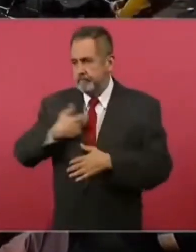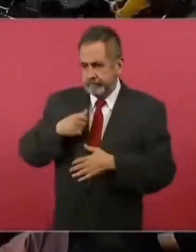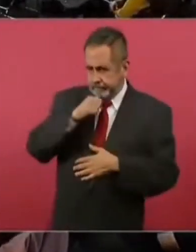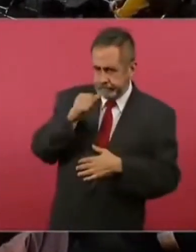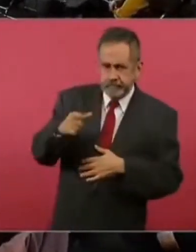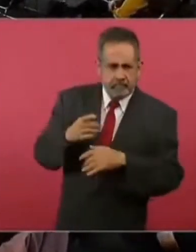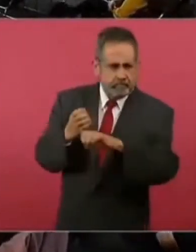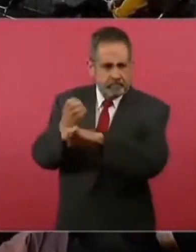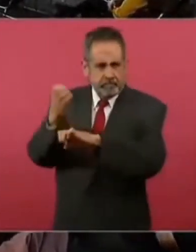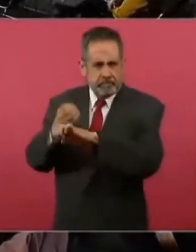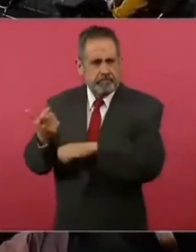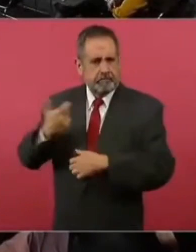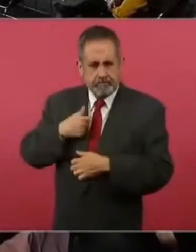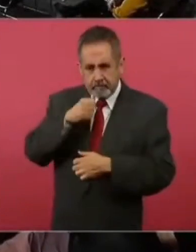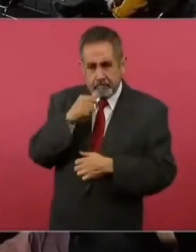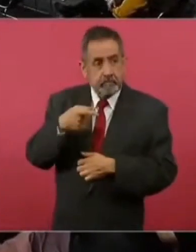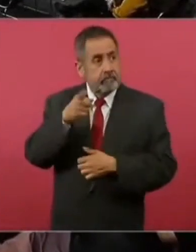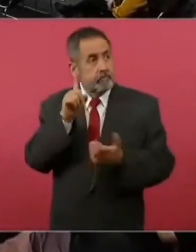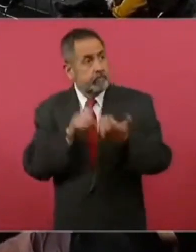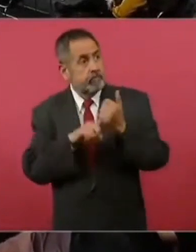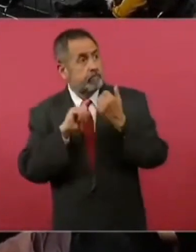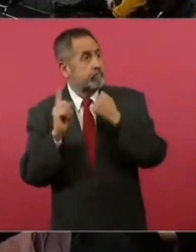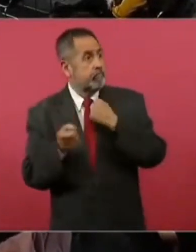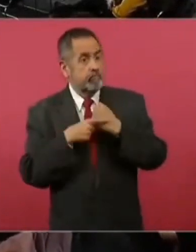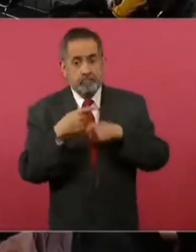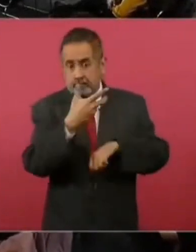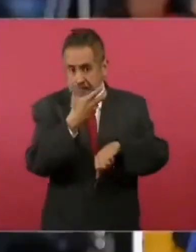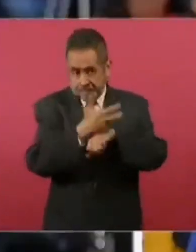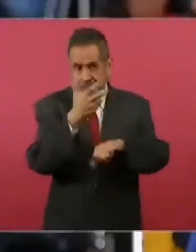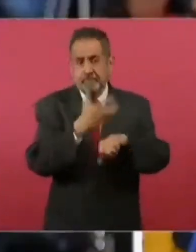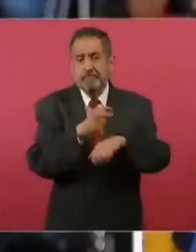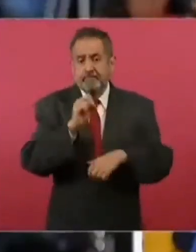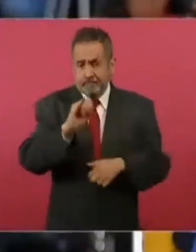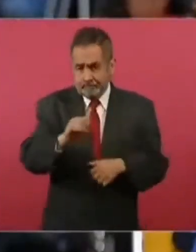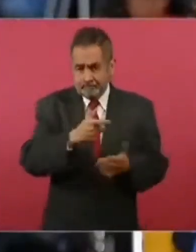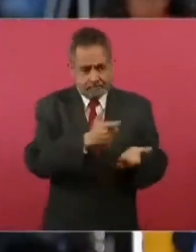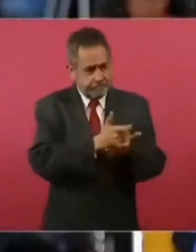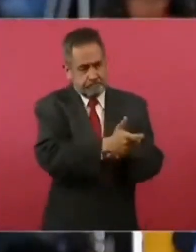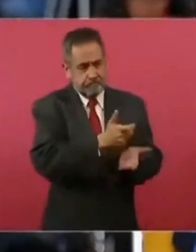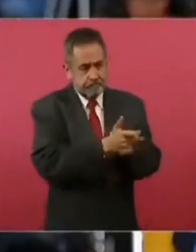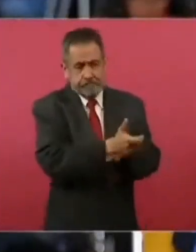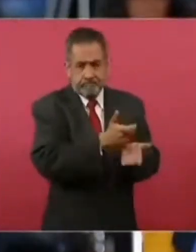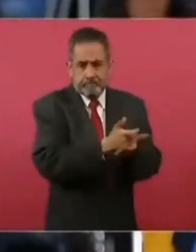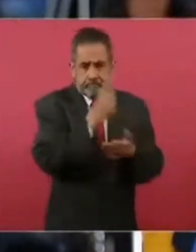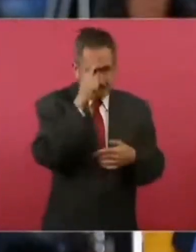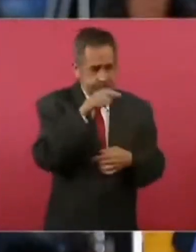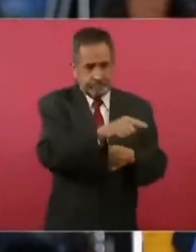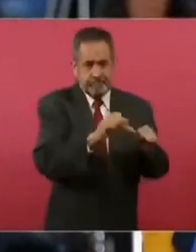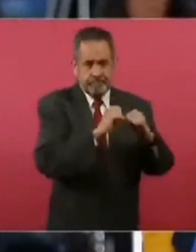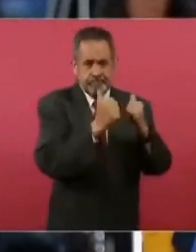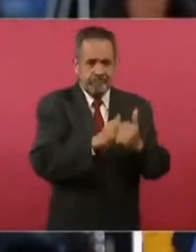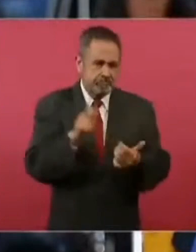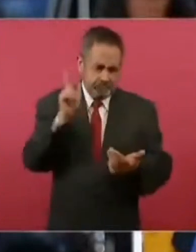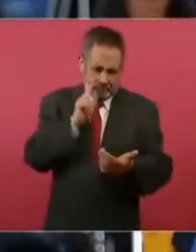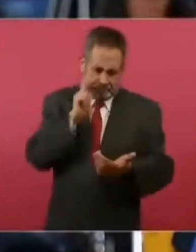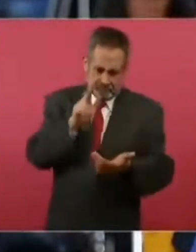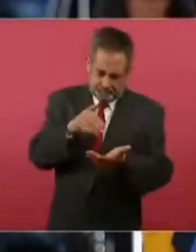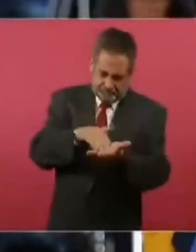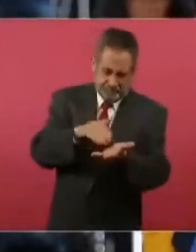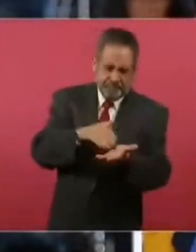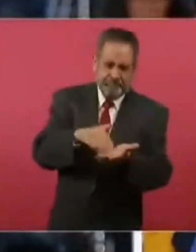los gobiernos estatales o municipales, pero sí recibe dinero del gobierno de Estados Unidos y las pruebas están